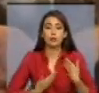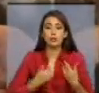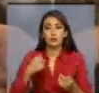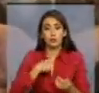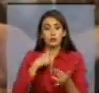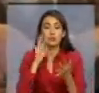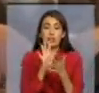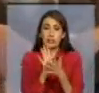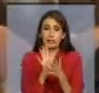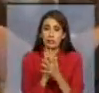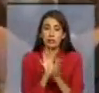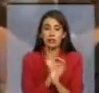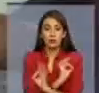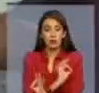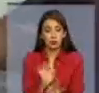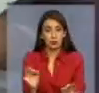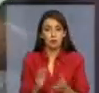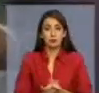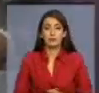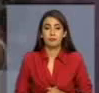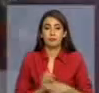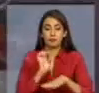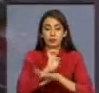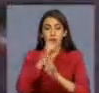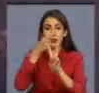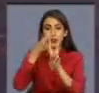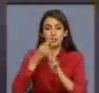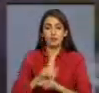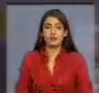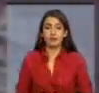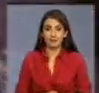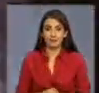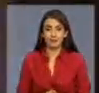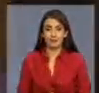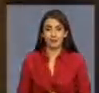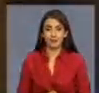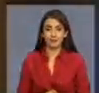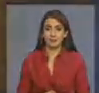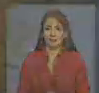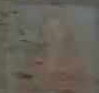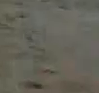ayude a los frentistas. César Tacuri Vintimilla, Ecuador TV.